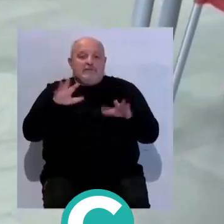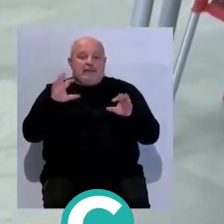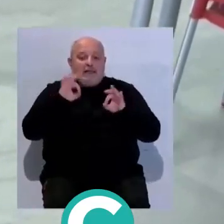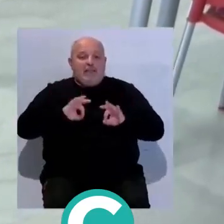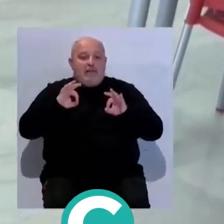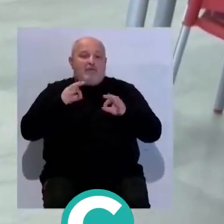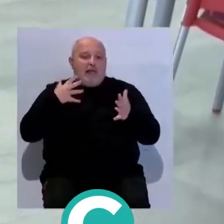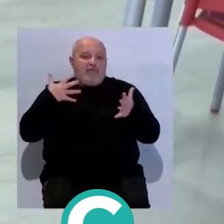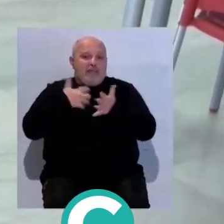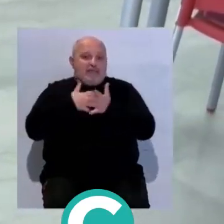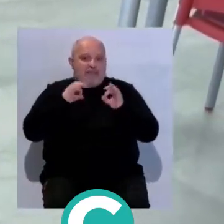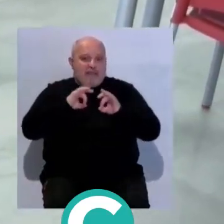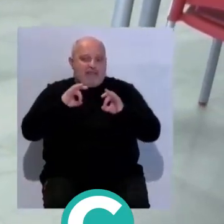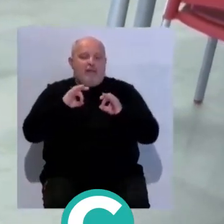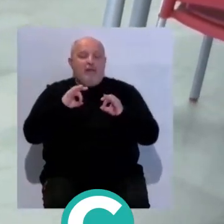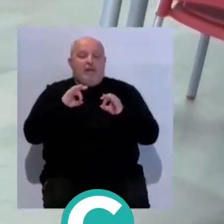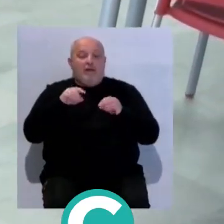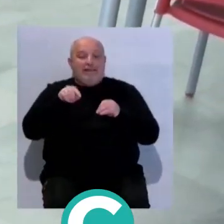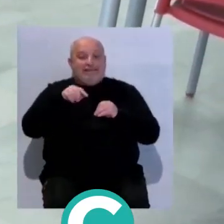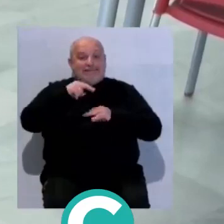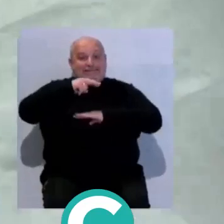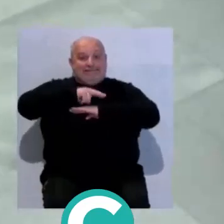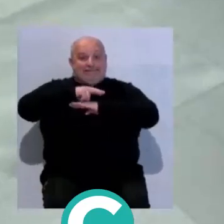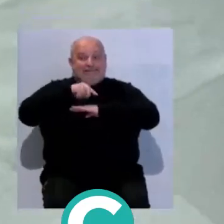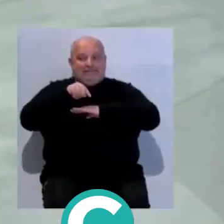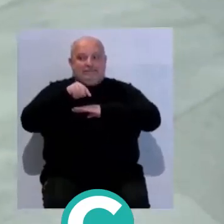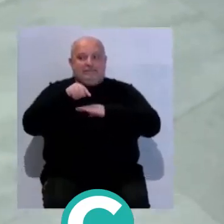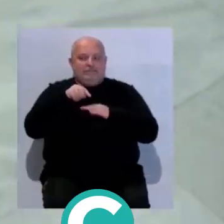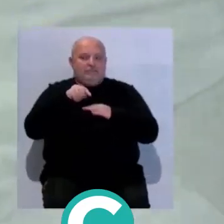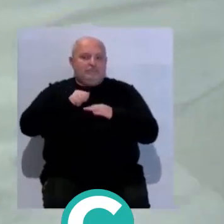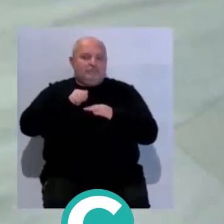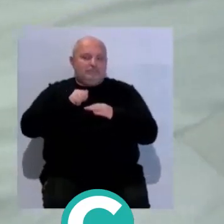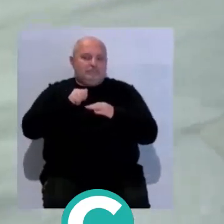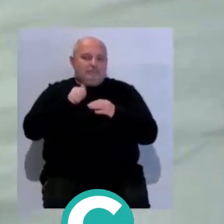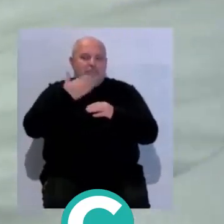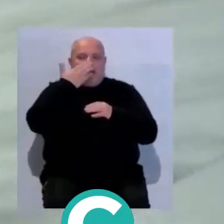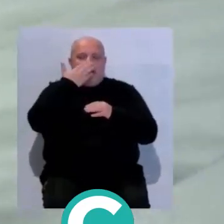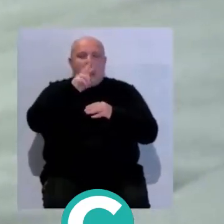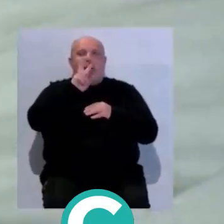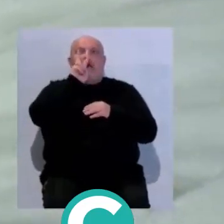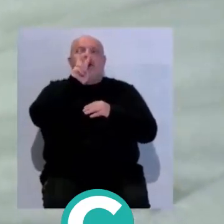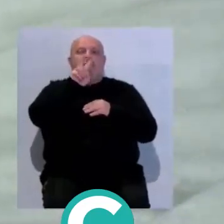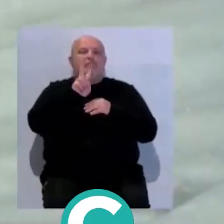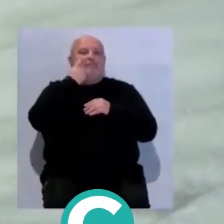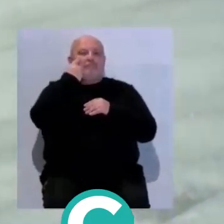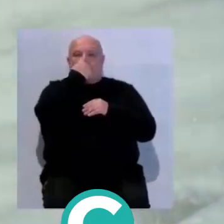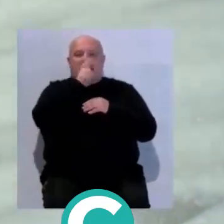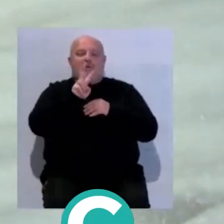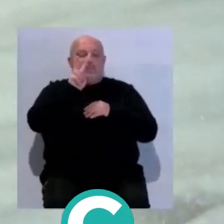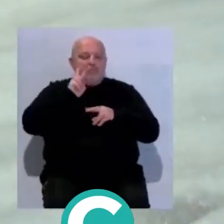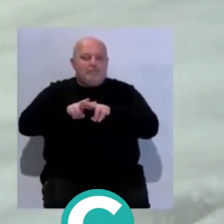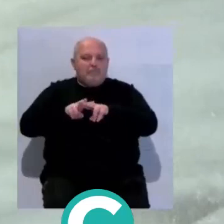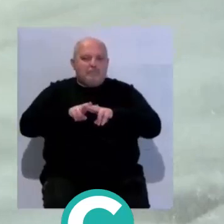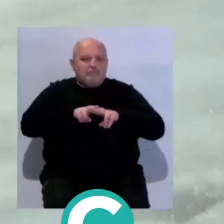sido un traumatismo, pero en este caso se encuentra en una posición boca arriba. Lo primero que haríamos sería reconocer